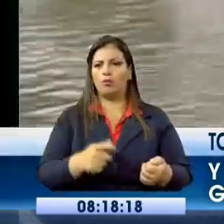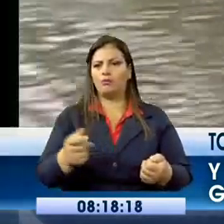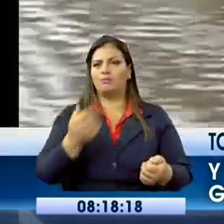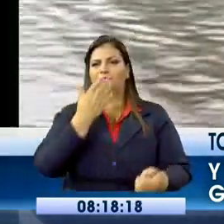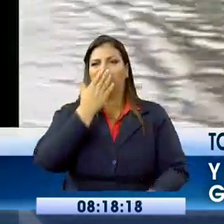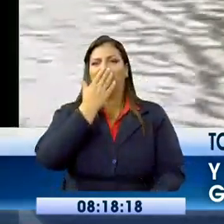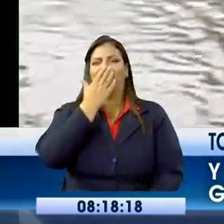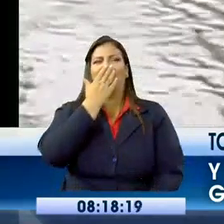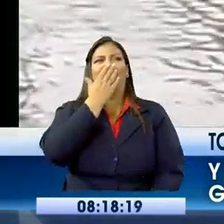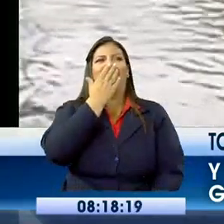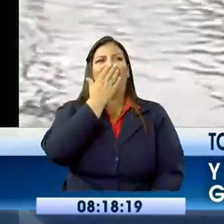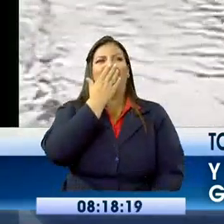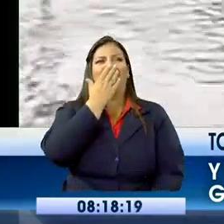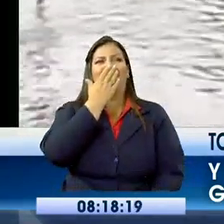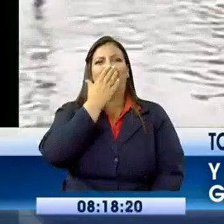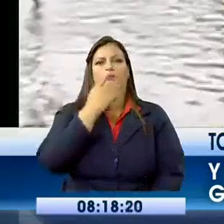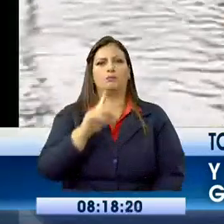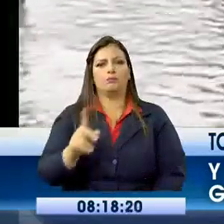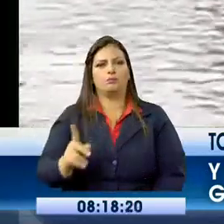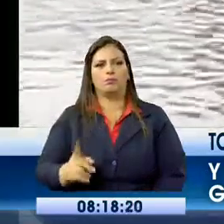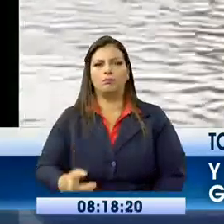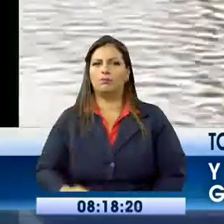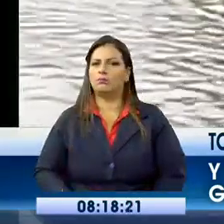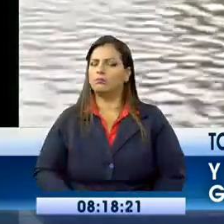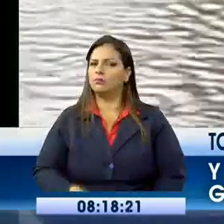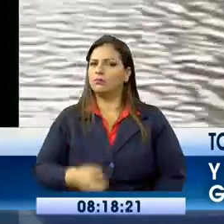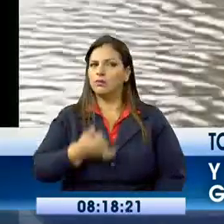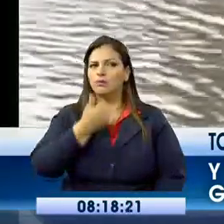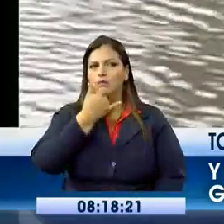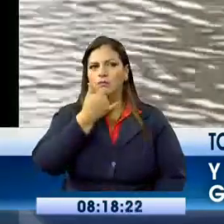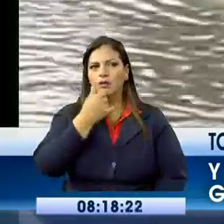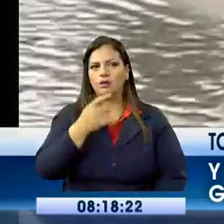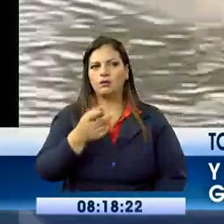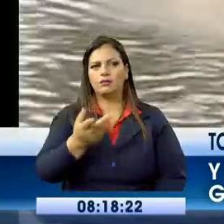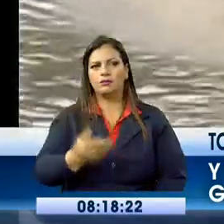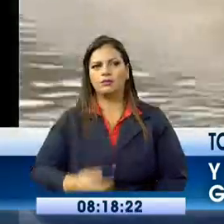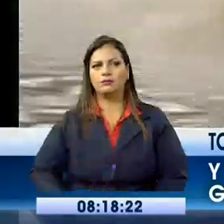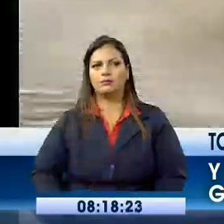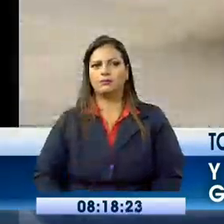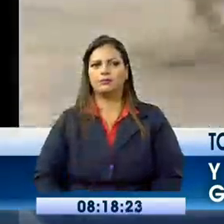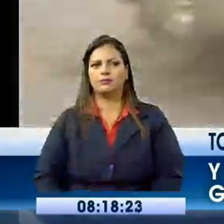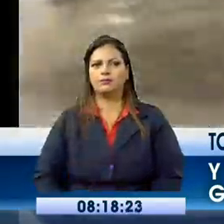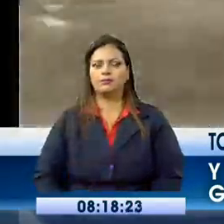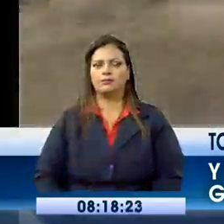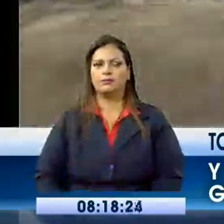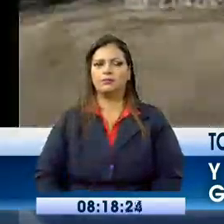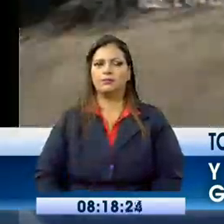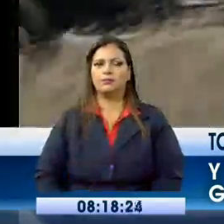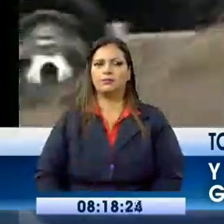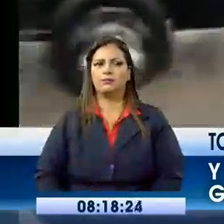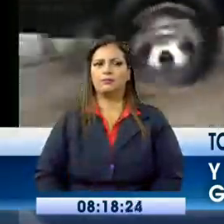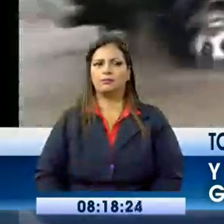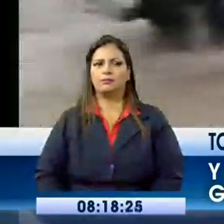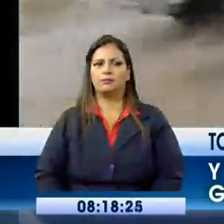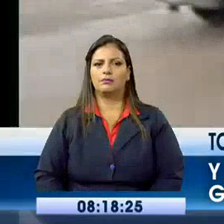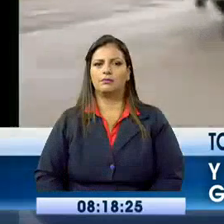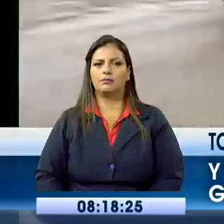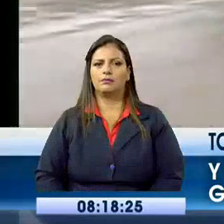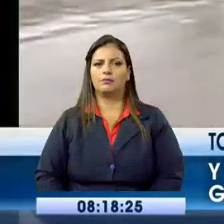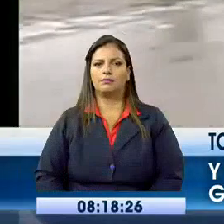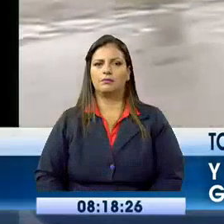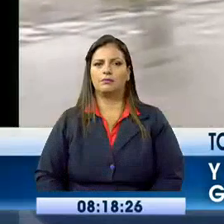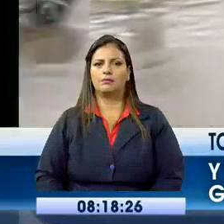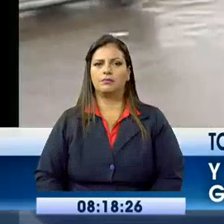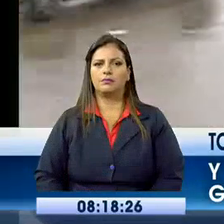con apurado. Sí, va con problemas estomacales. Eso también es muy posible, ¿no? Puede ser esa opción, sí, también. Puede ser, sí.